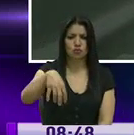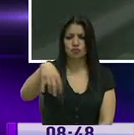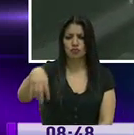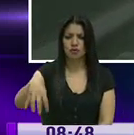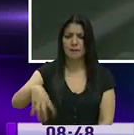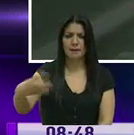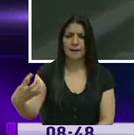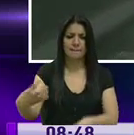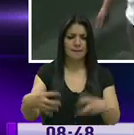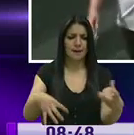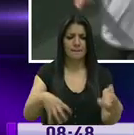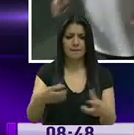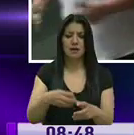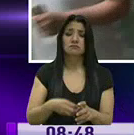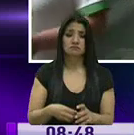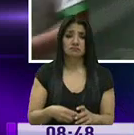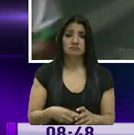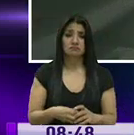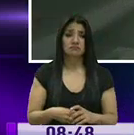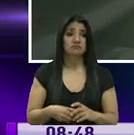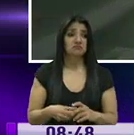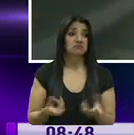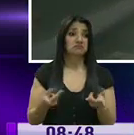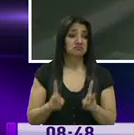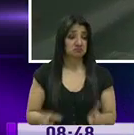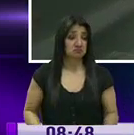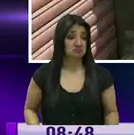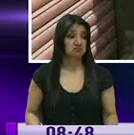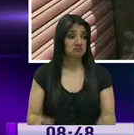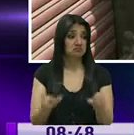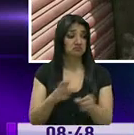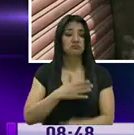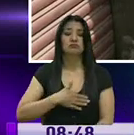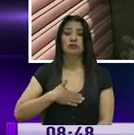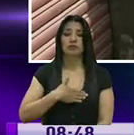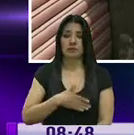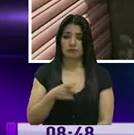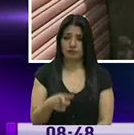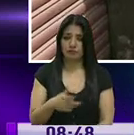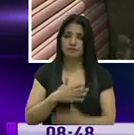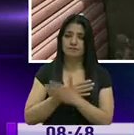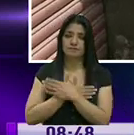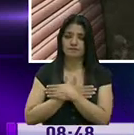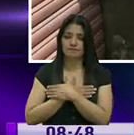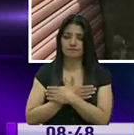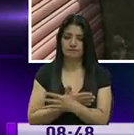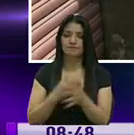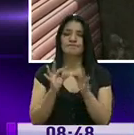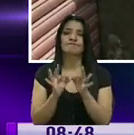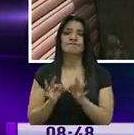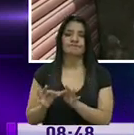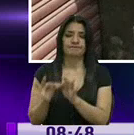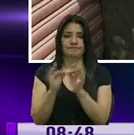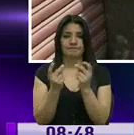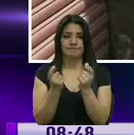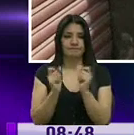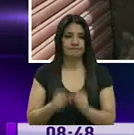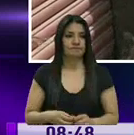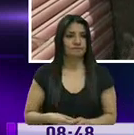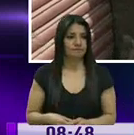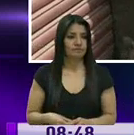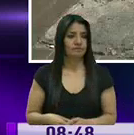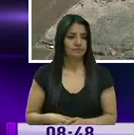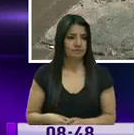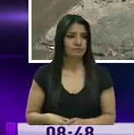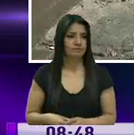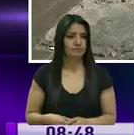adoquines y ni hablar de así que por favor si son tan amables reparemos lo antes posible y saben que